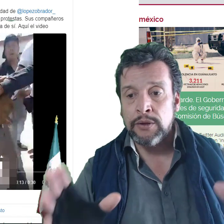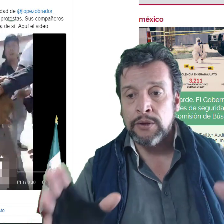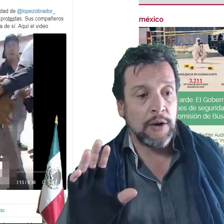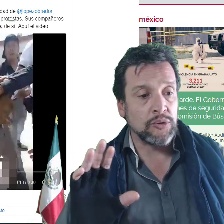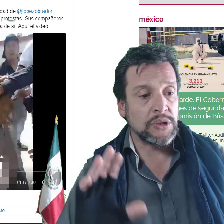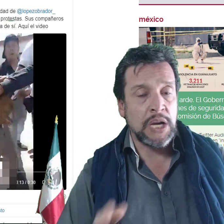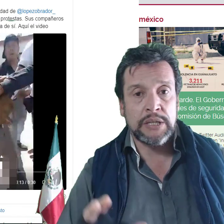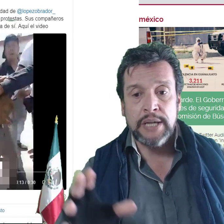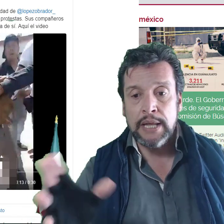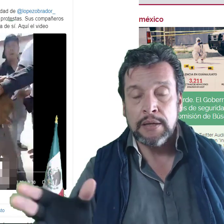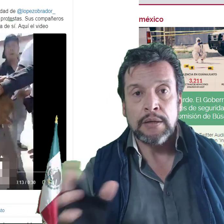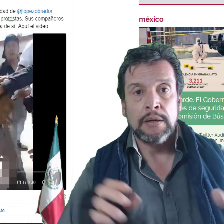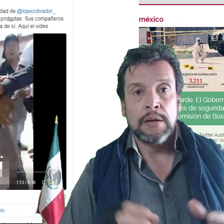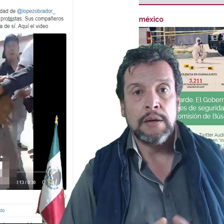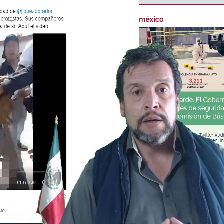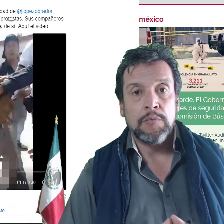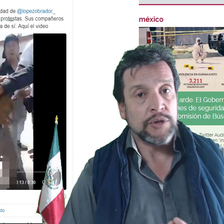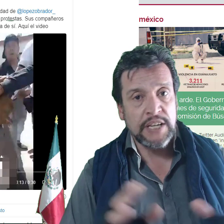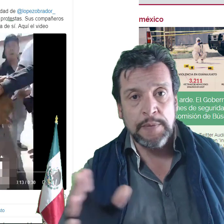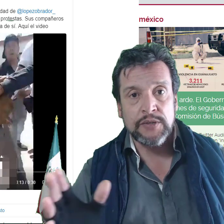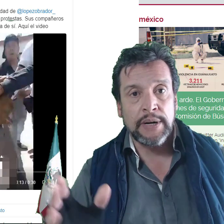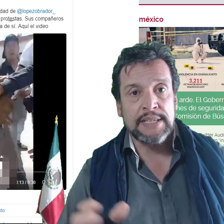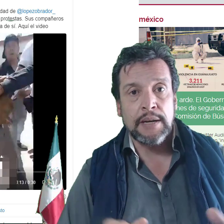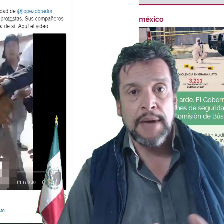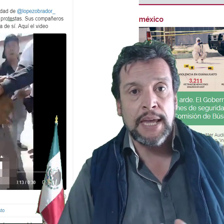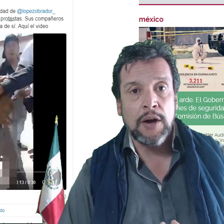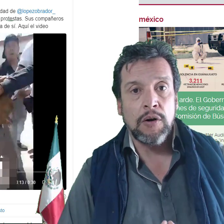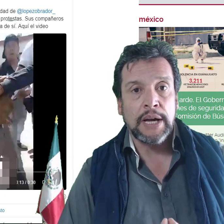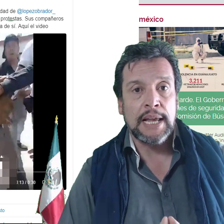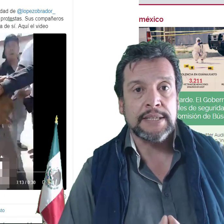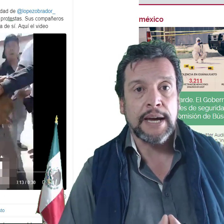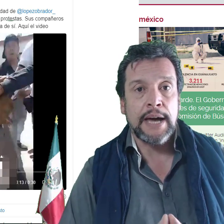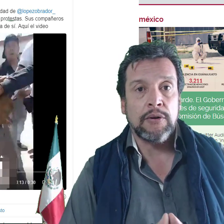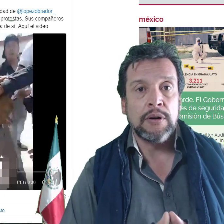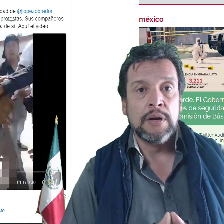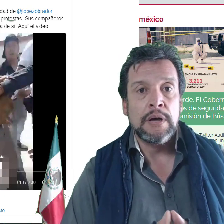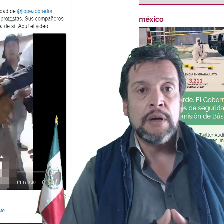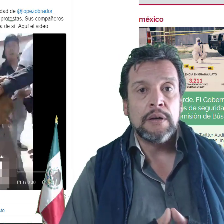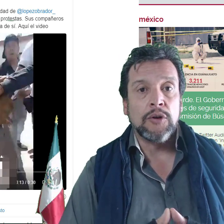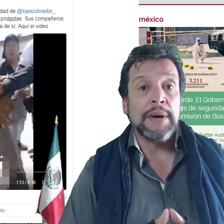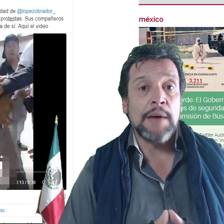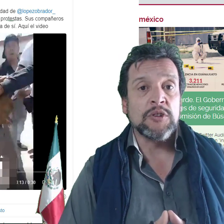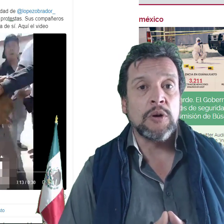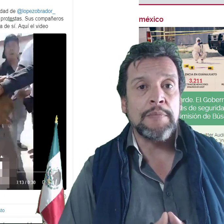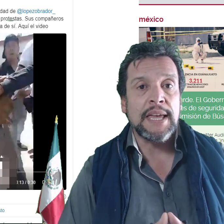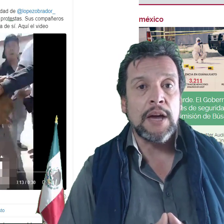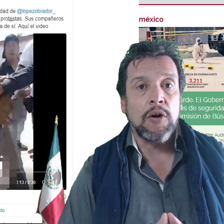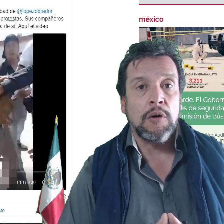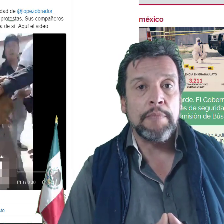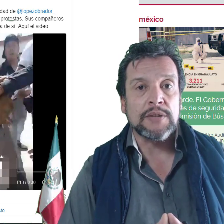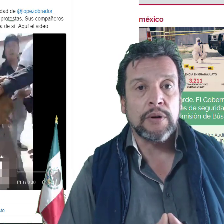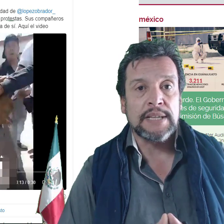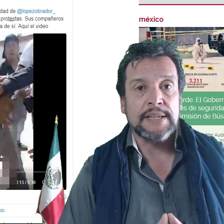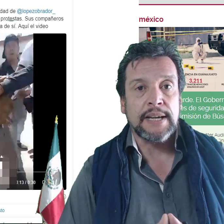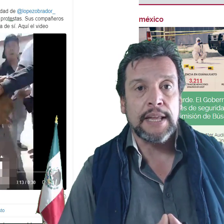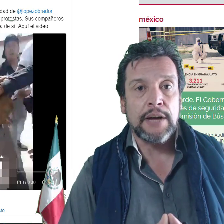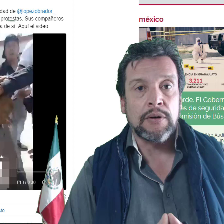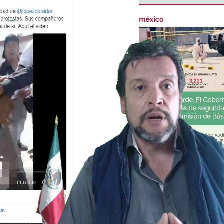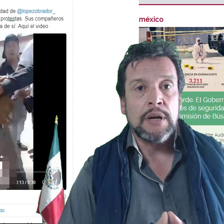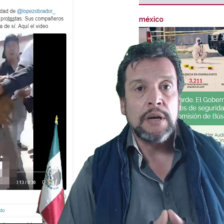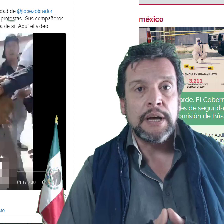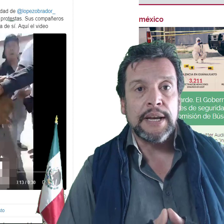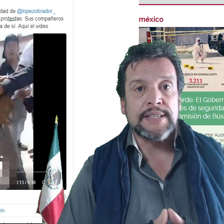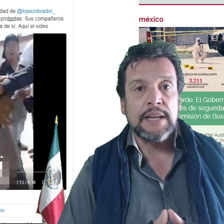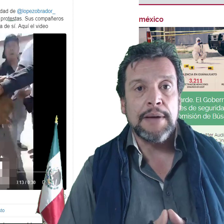de la justicia y de muchas personas en méxico que las dejaron no veríamos son gméxico con personas que se